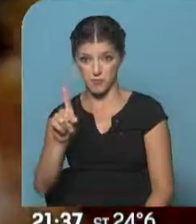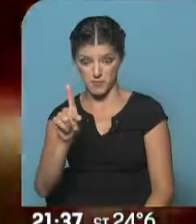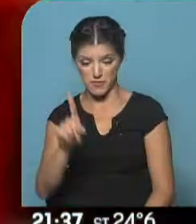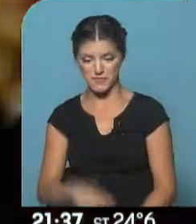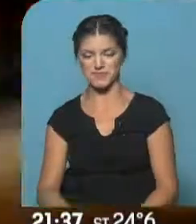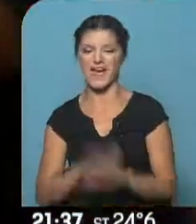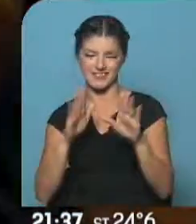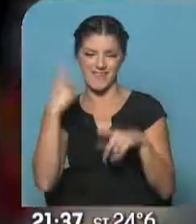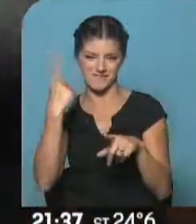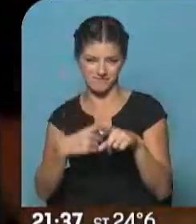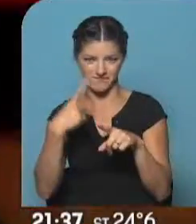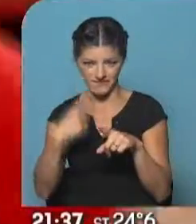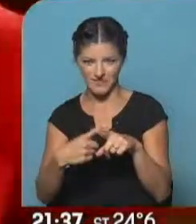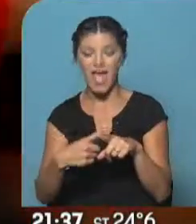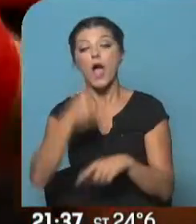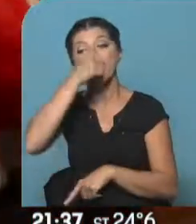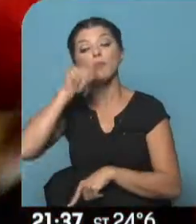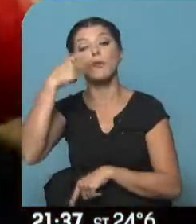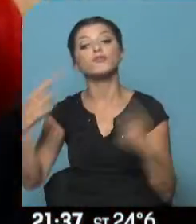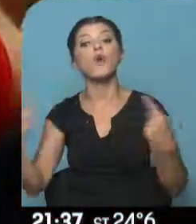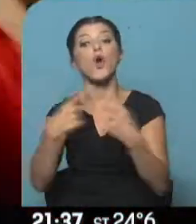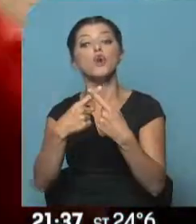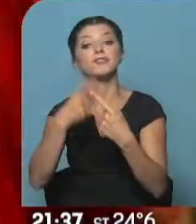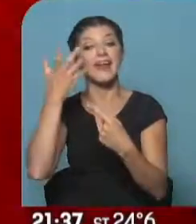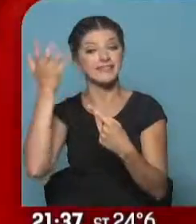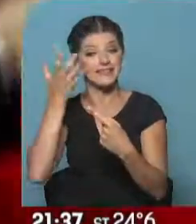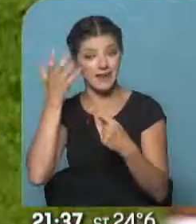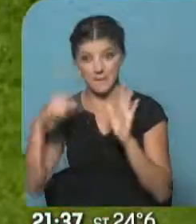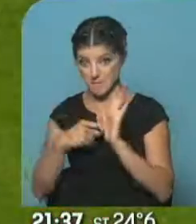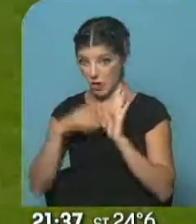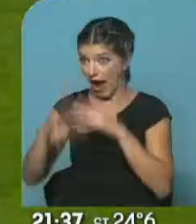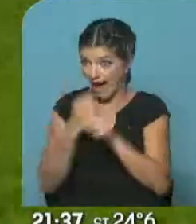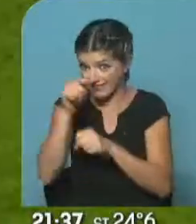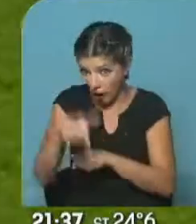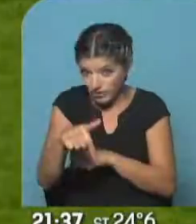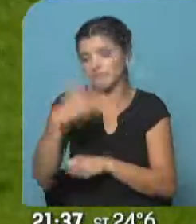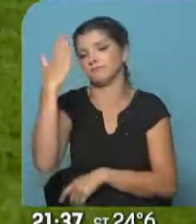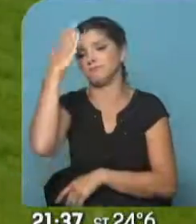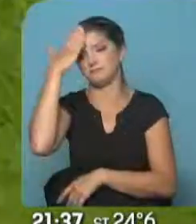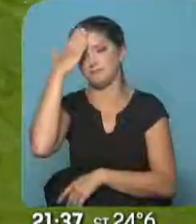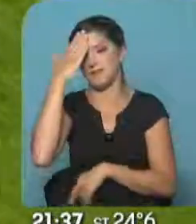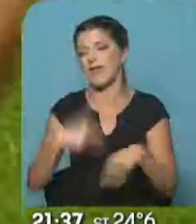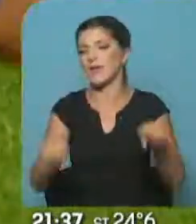festejó. El Ciclón jugará el domingo contra Tigre, pero por ahora es tan puntero como Boca.